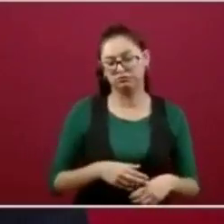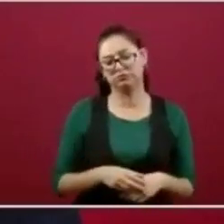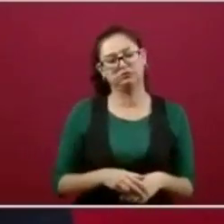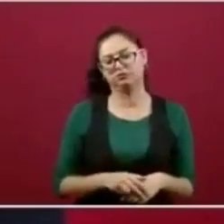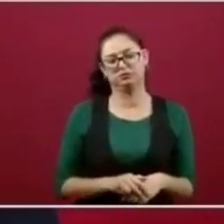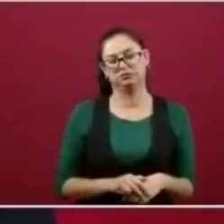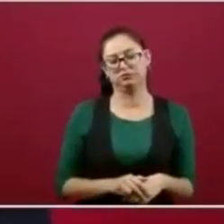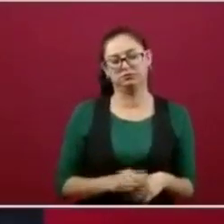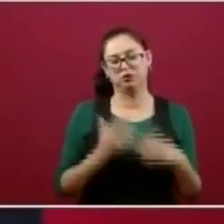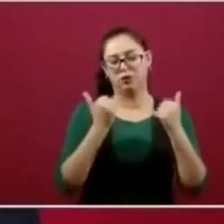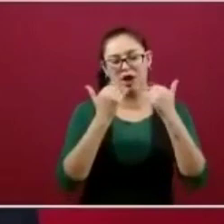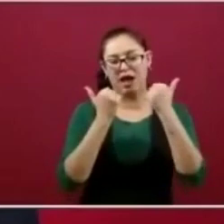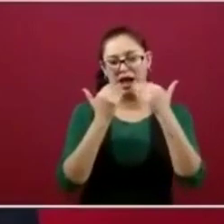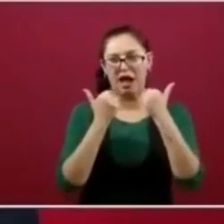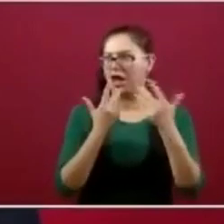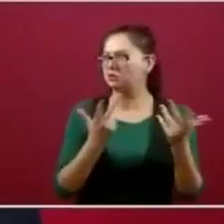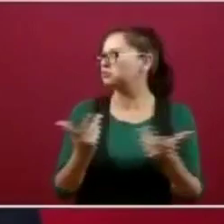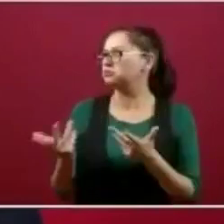No existen.